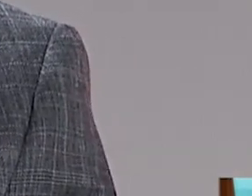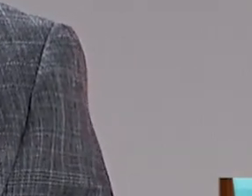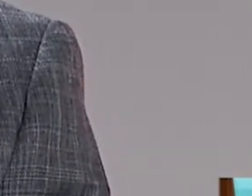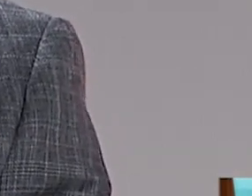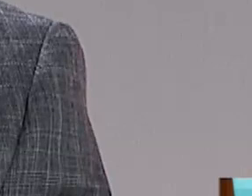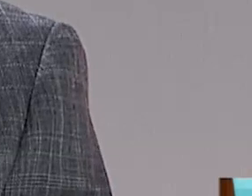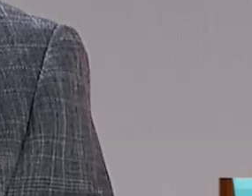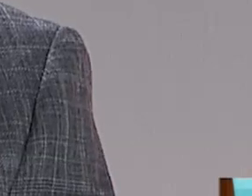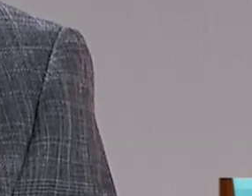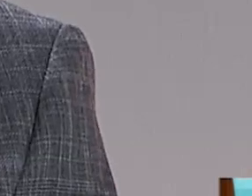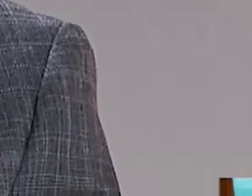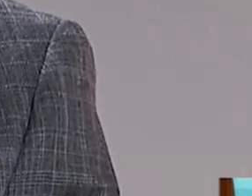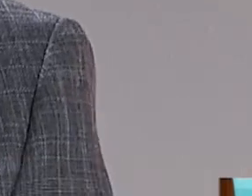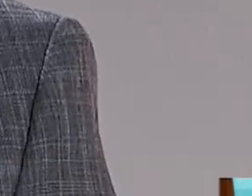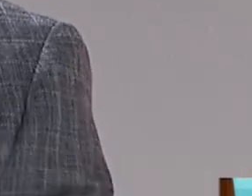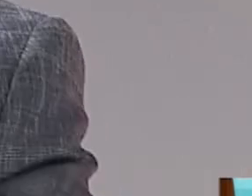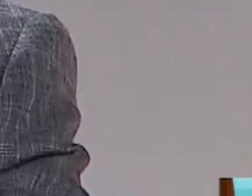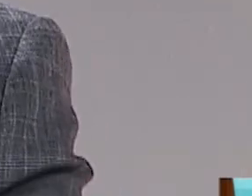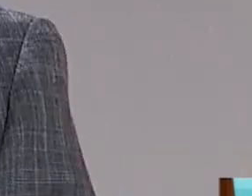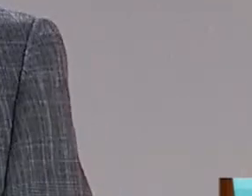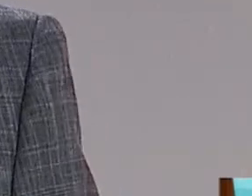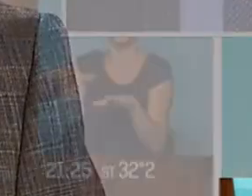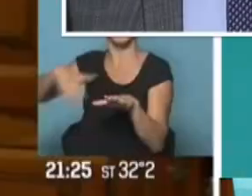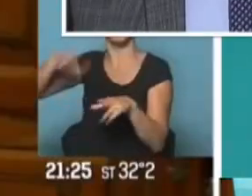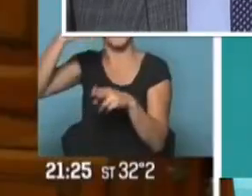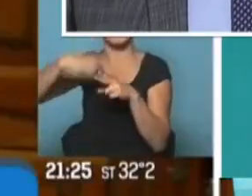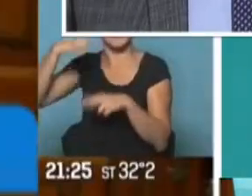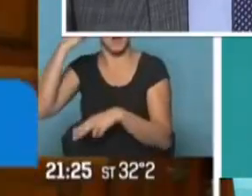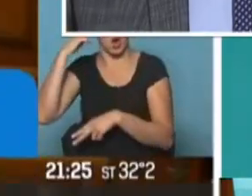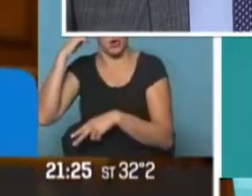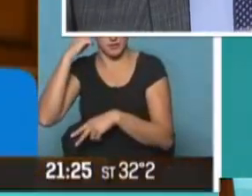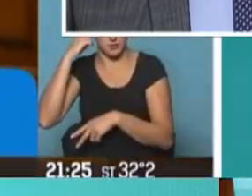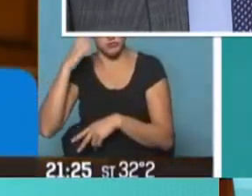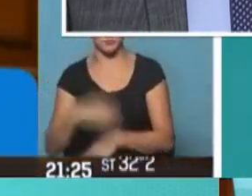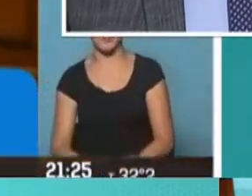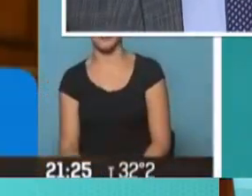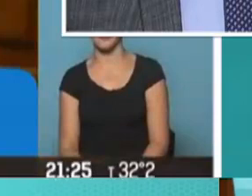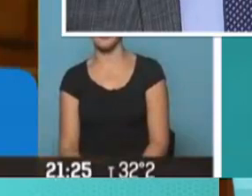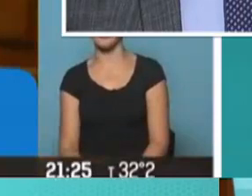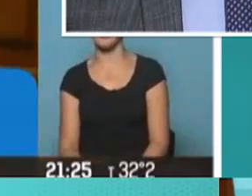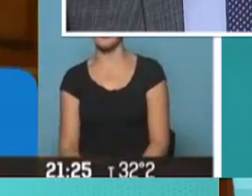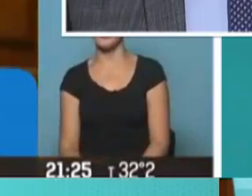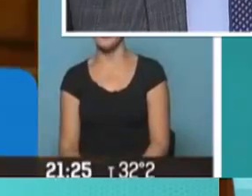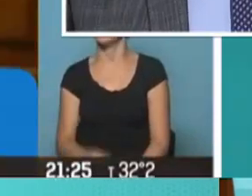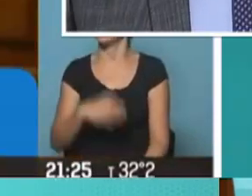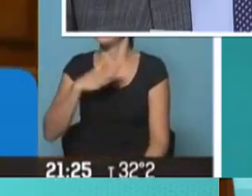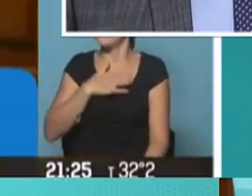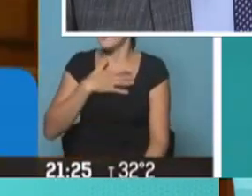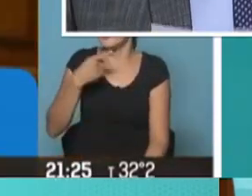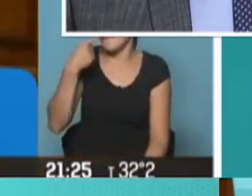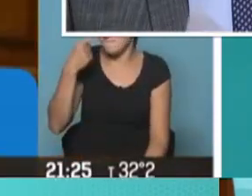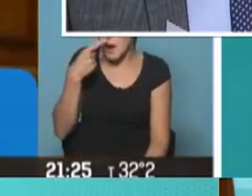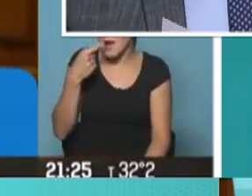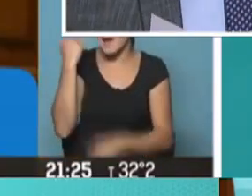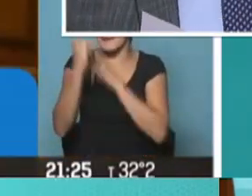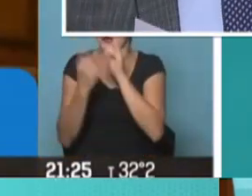pierda palabra de lo que santiago kovadloff dijo me interesa subrayar dos tendencias tienen que ver